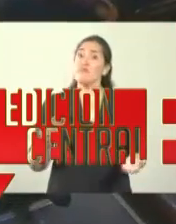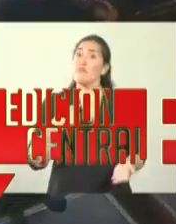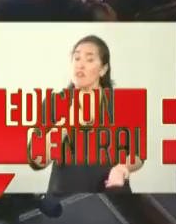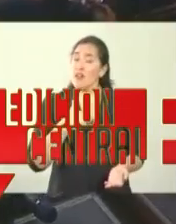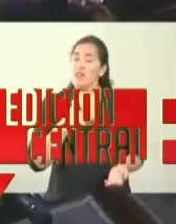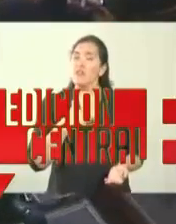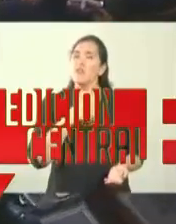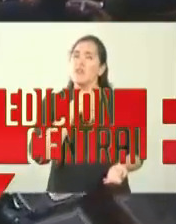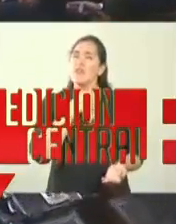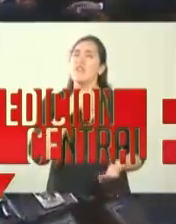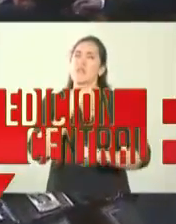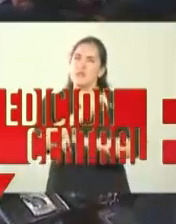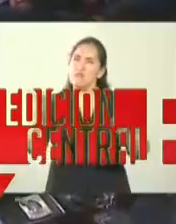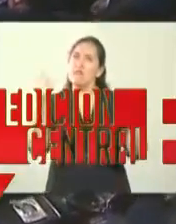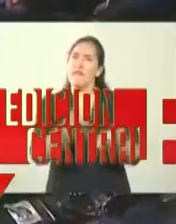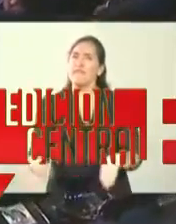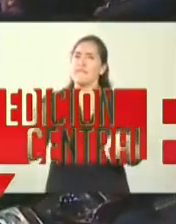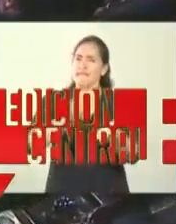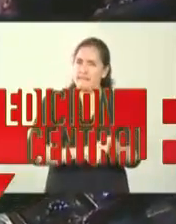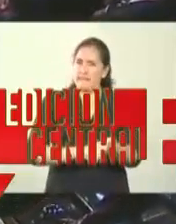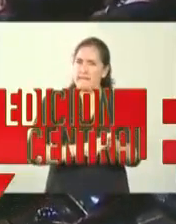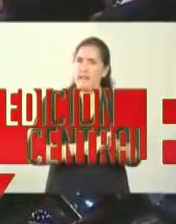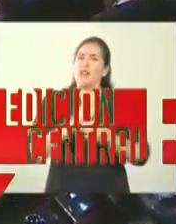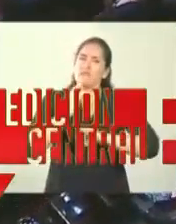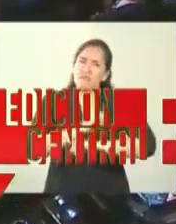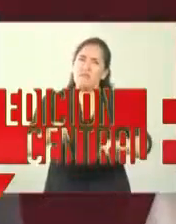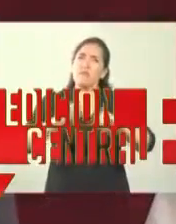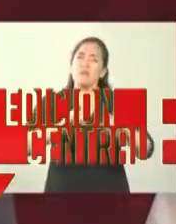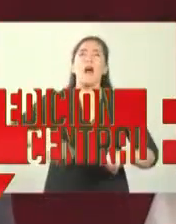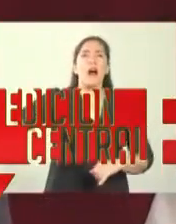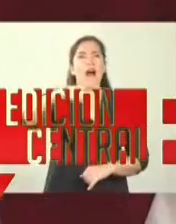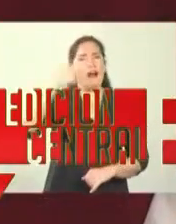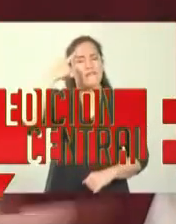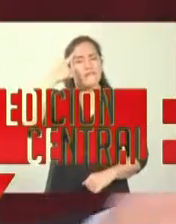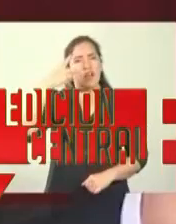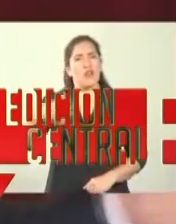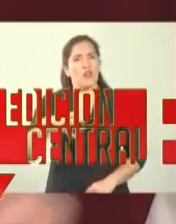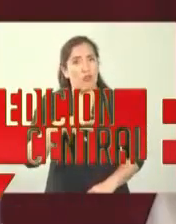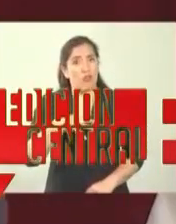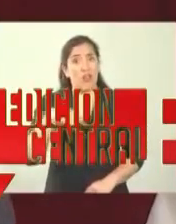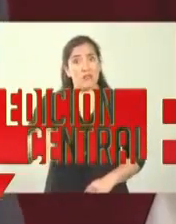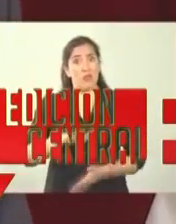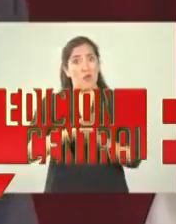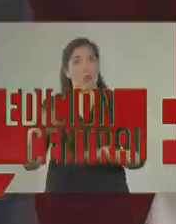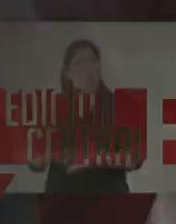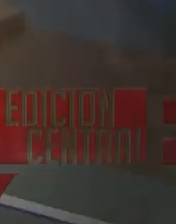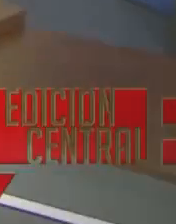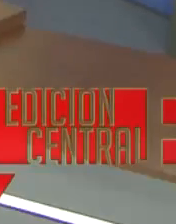datos para beneficio de los políticos. Obviamente volvió a tomar los puntos de campaña, que era pobreza